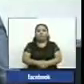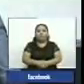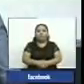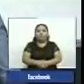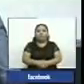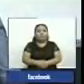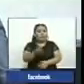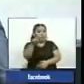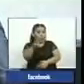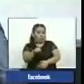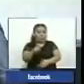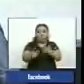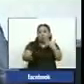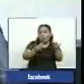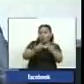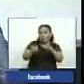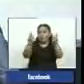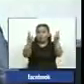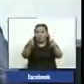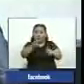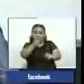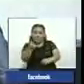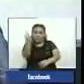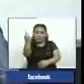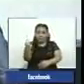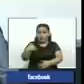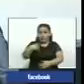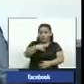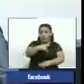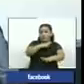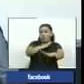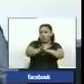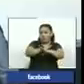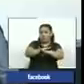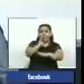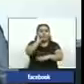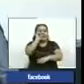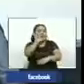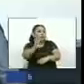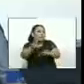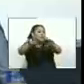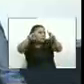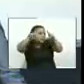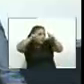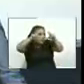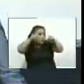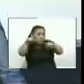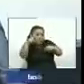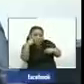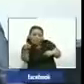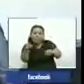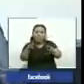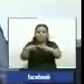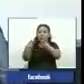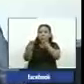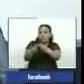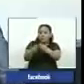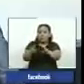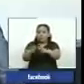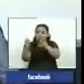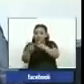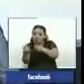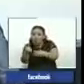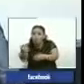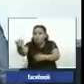Y ahora les vamos a contar otras noticias. El ministro de la Defensa se refirió a las imágenes en las que aparecen pandilleros recibiendo adiestramiento